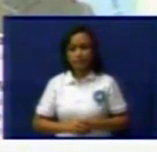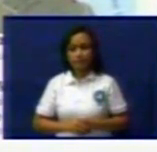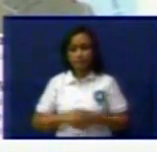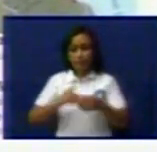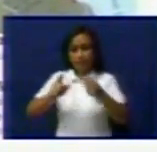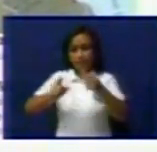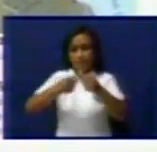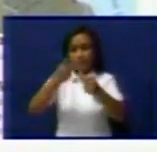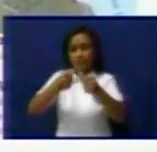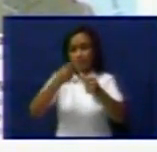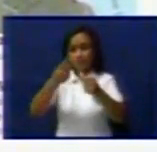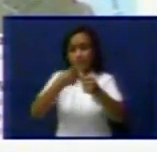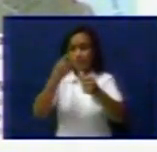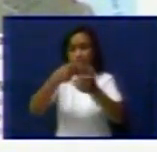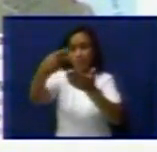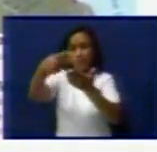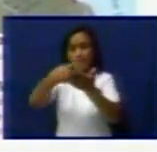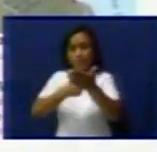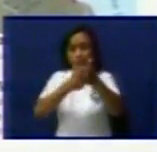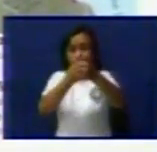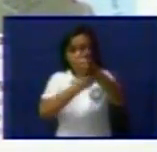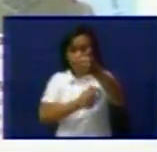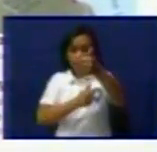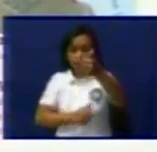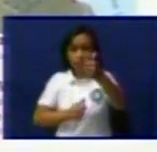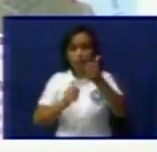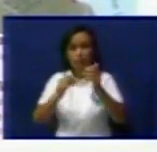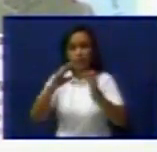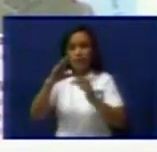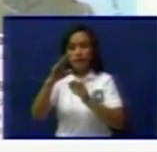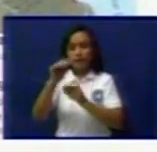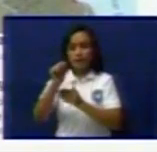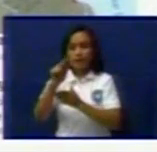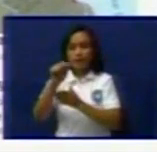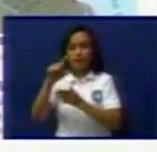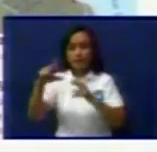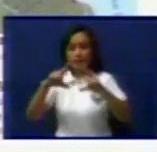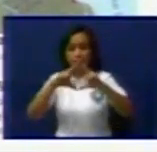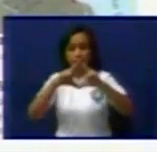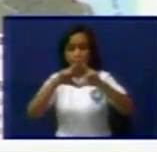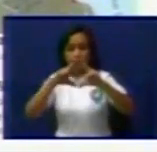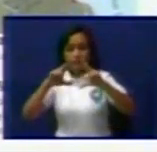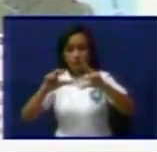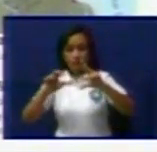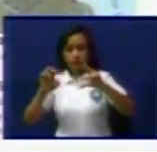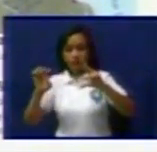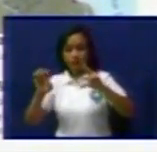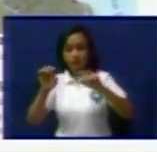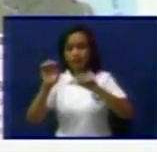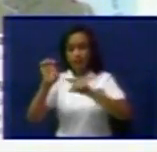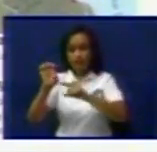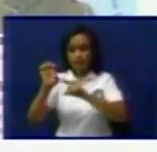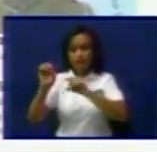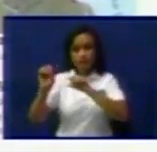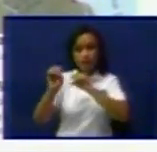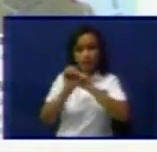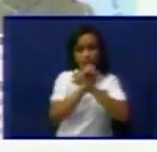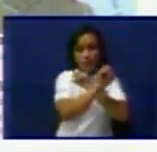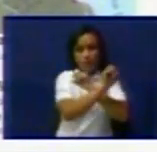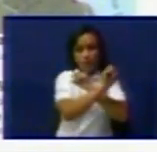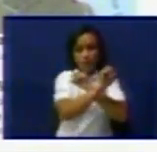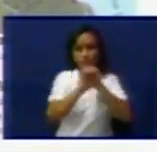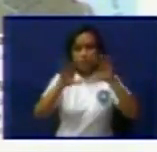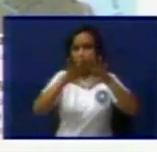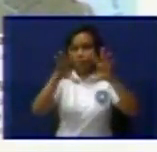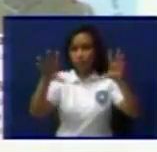El primer subproyecto es el canal que cruzará el territorio nicaragüense de este a oeste. La longitud